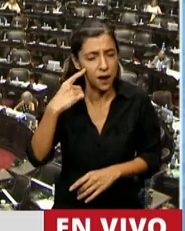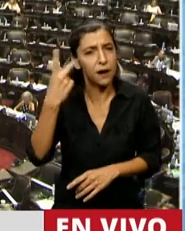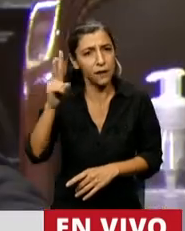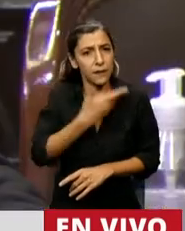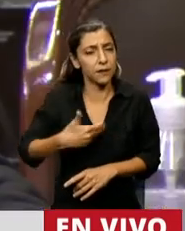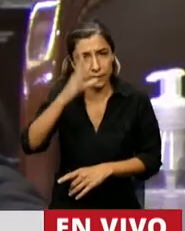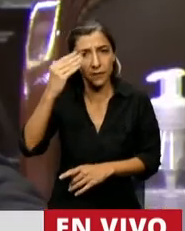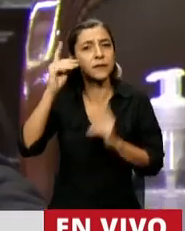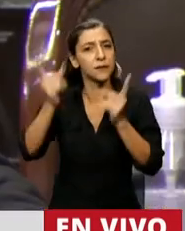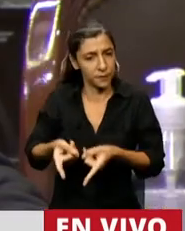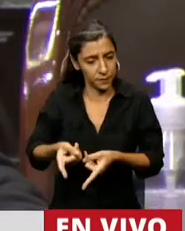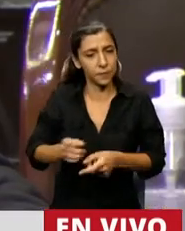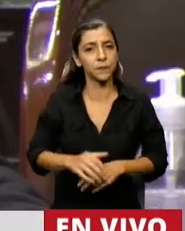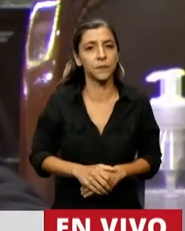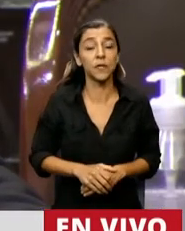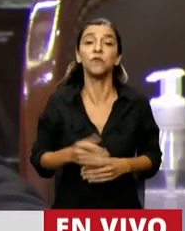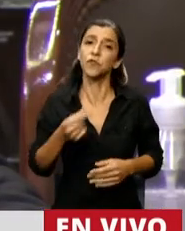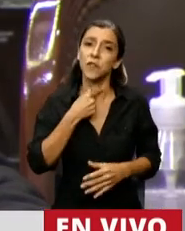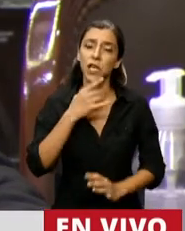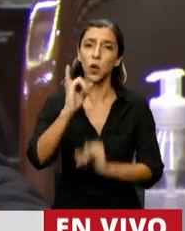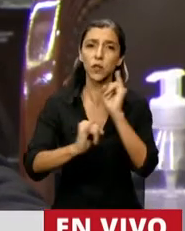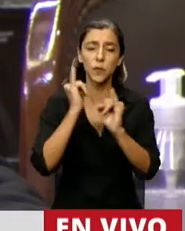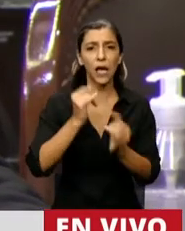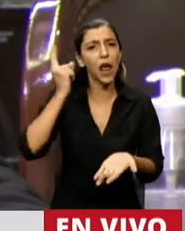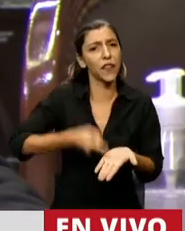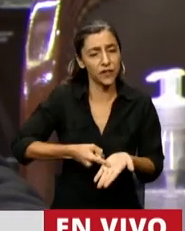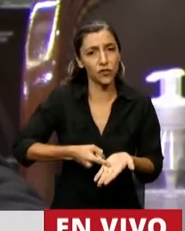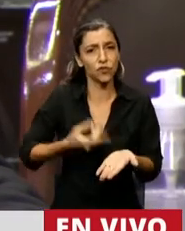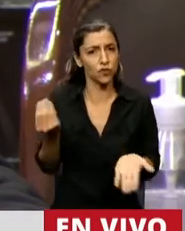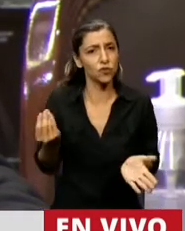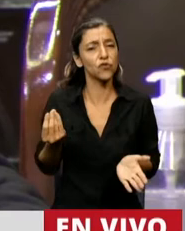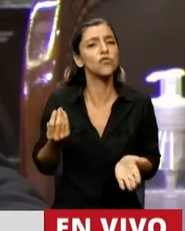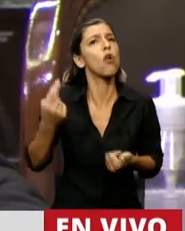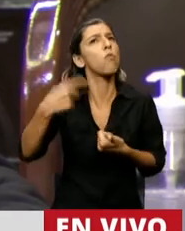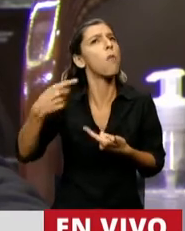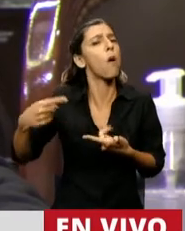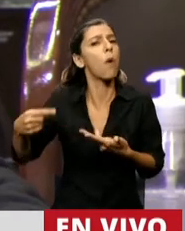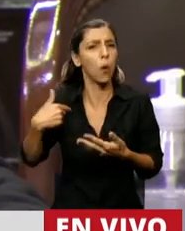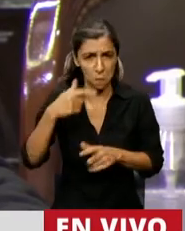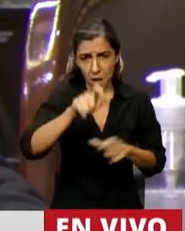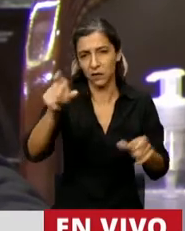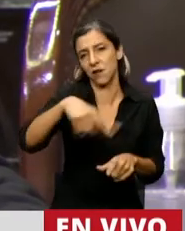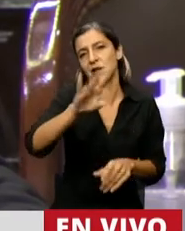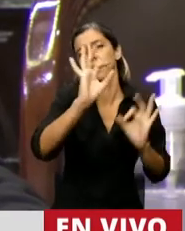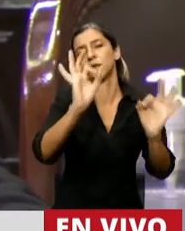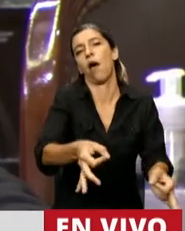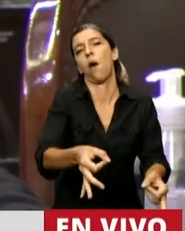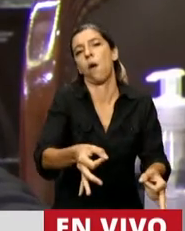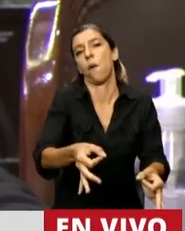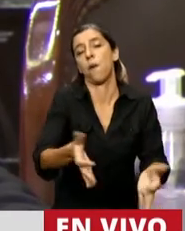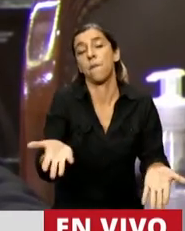quisiera apuntalarlas y enumerarlas, no porque la gente no las conozca o no las sepa, sino